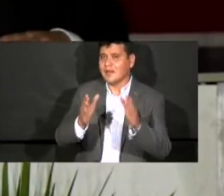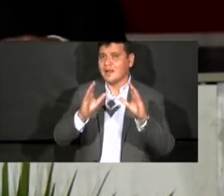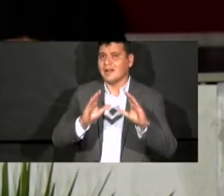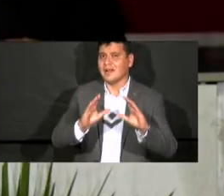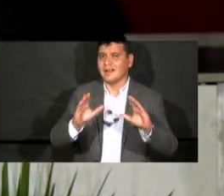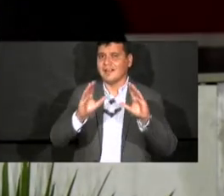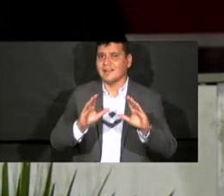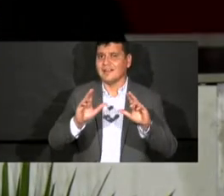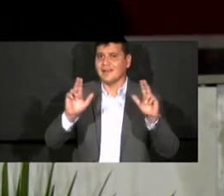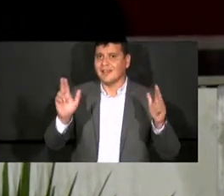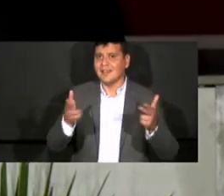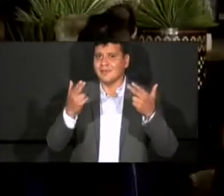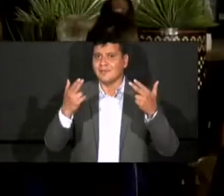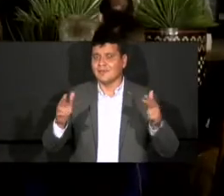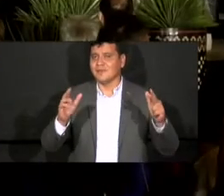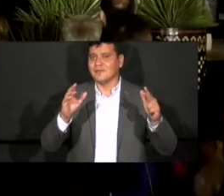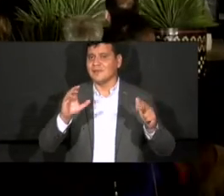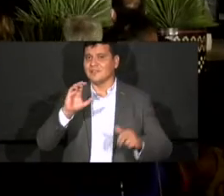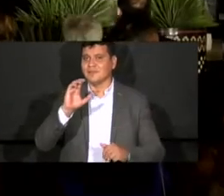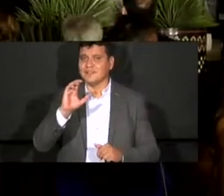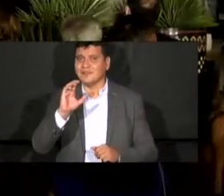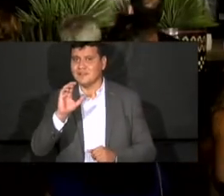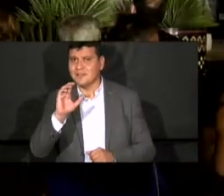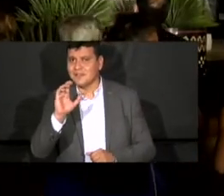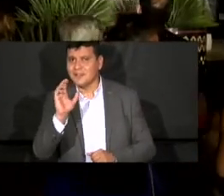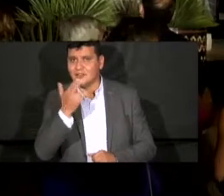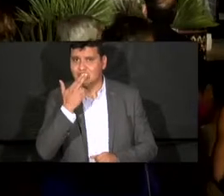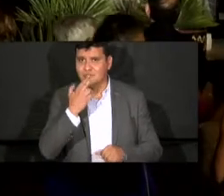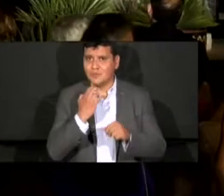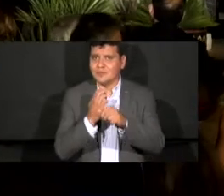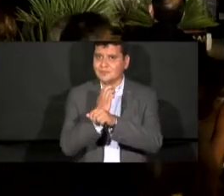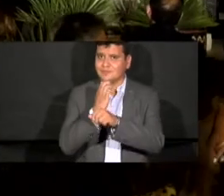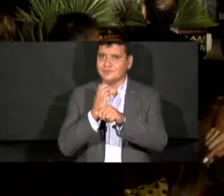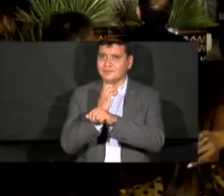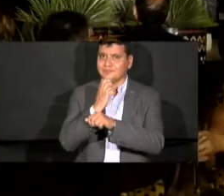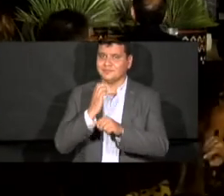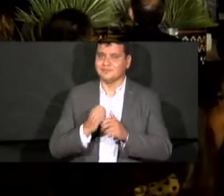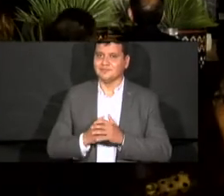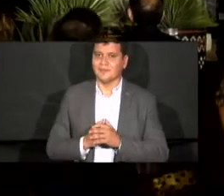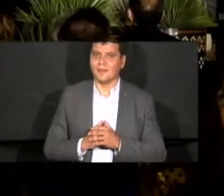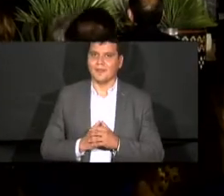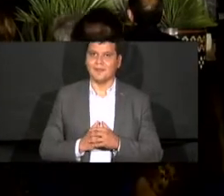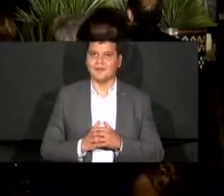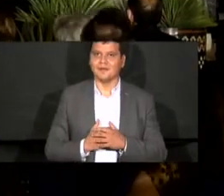el himno de nuestro estado.